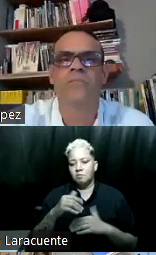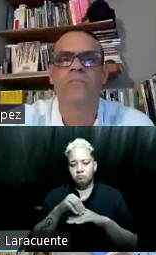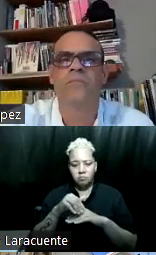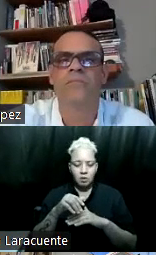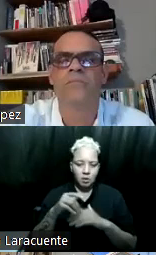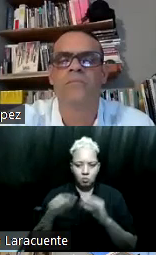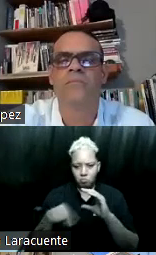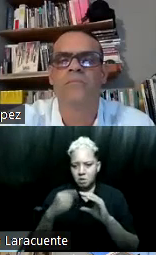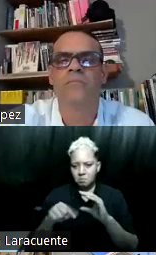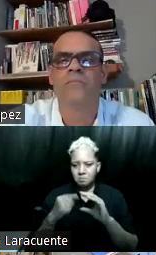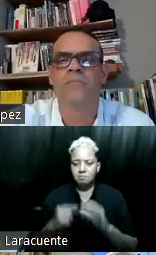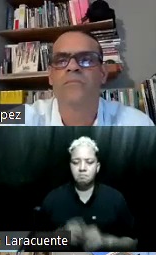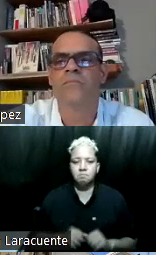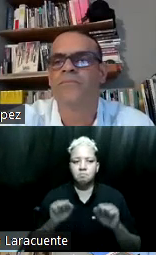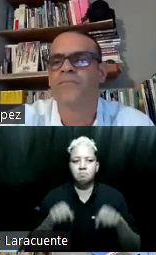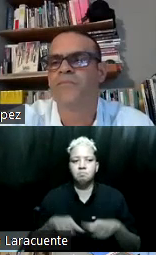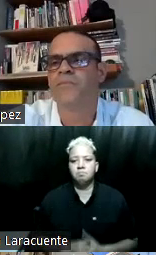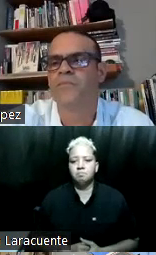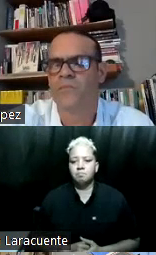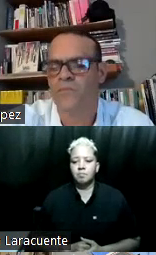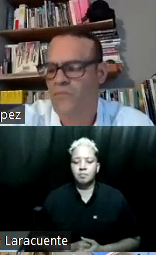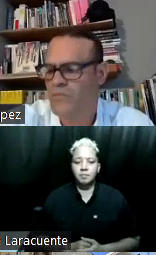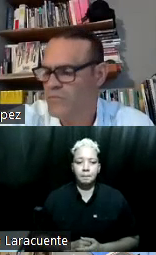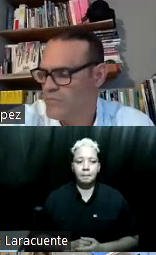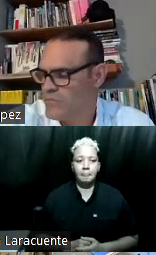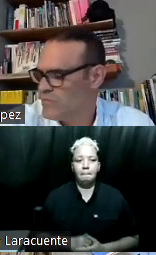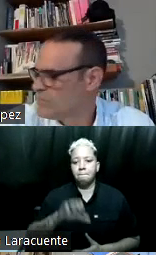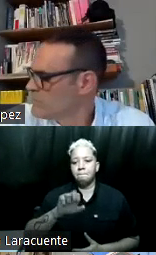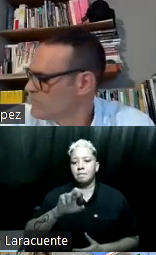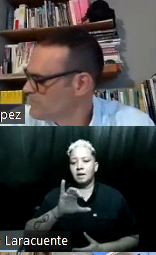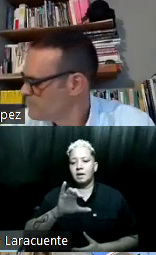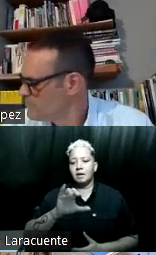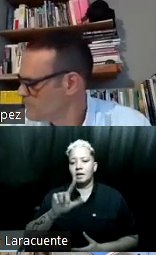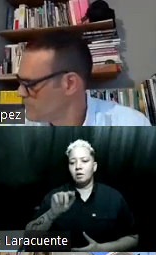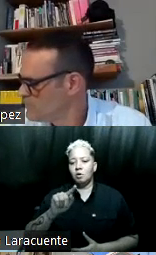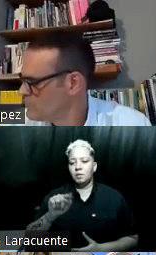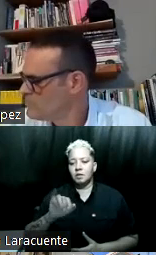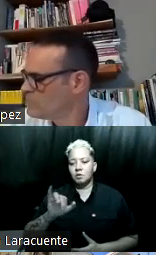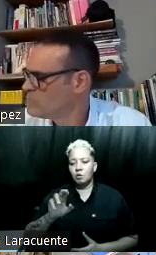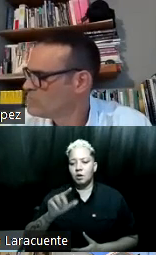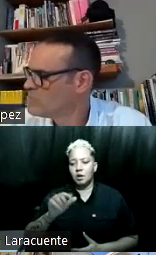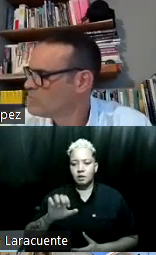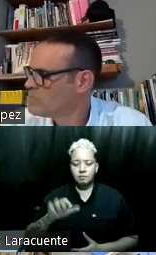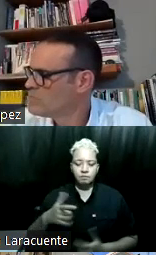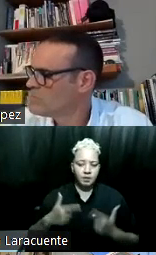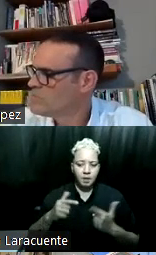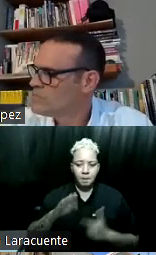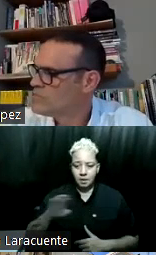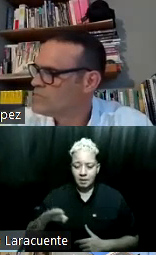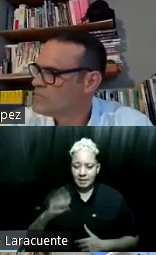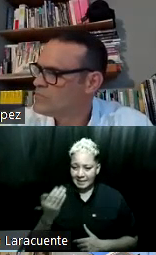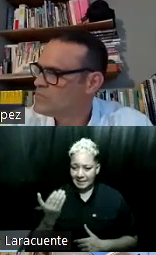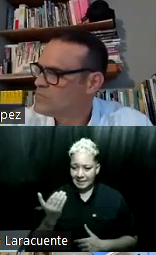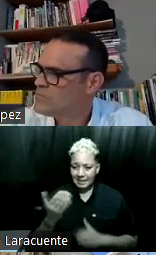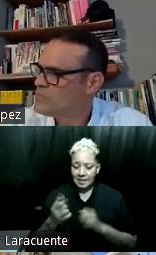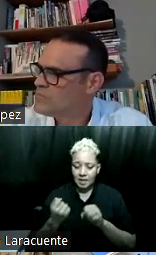electrónico. Iniciamos con la biografía. Eric López Jorge es de Bayamón y por los pasados 15 años